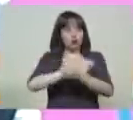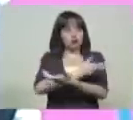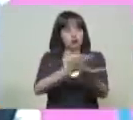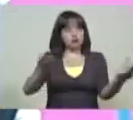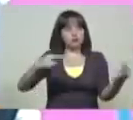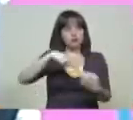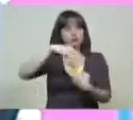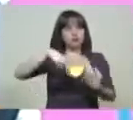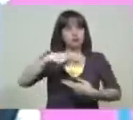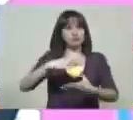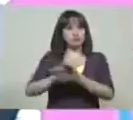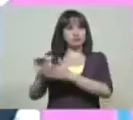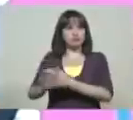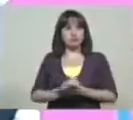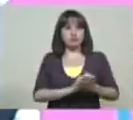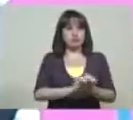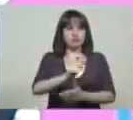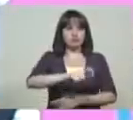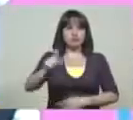He estado